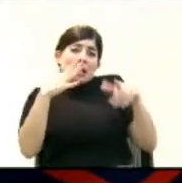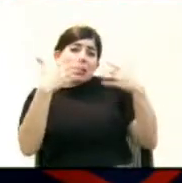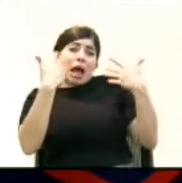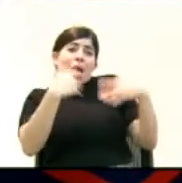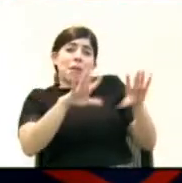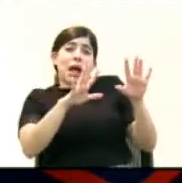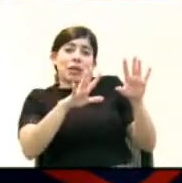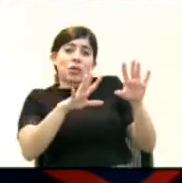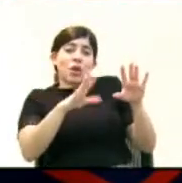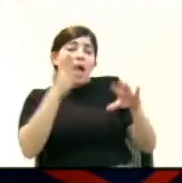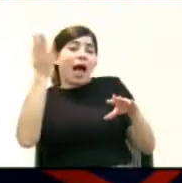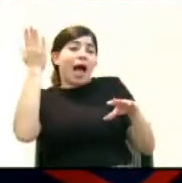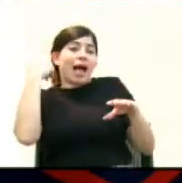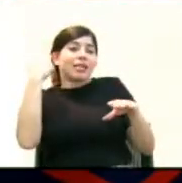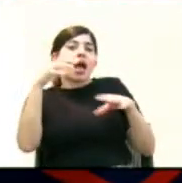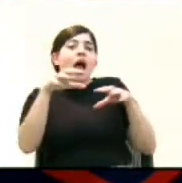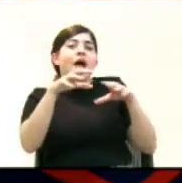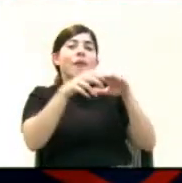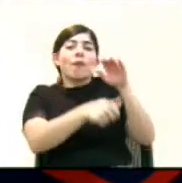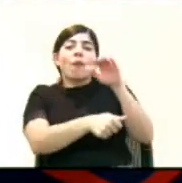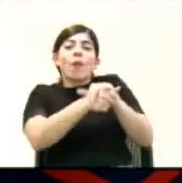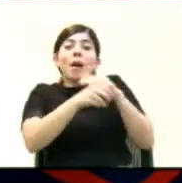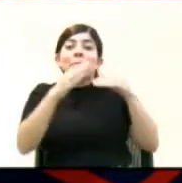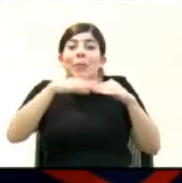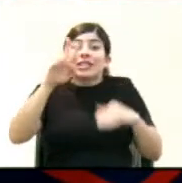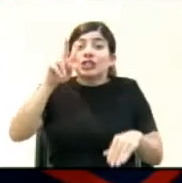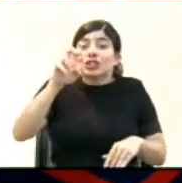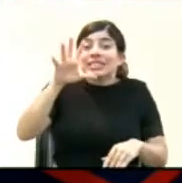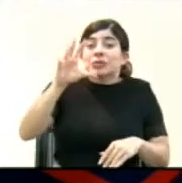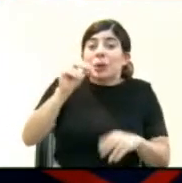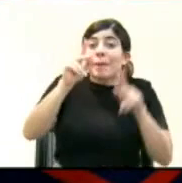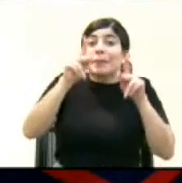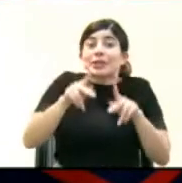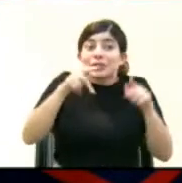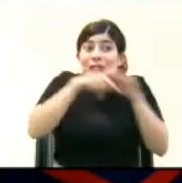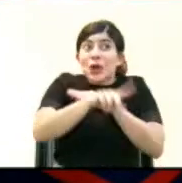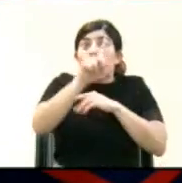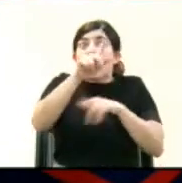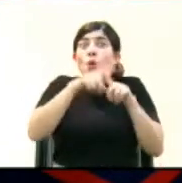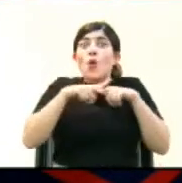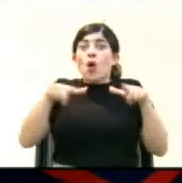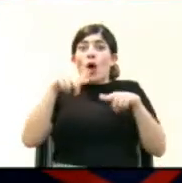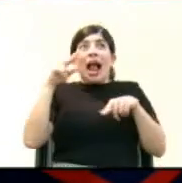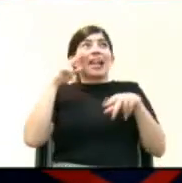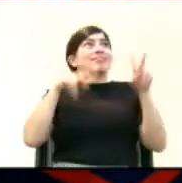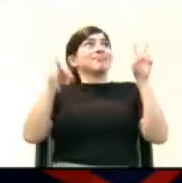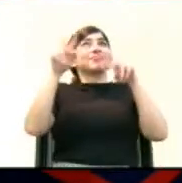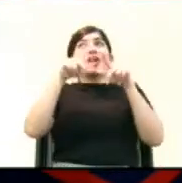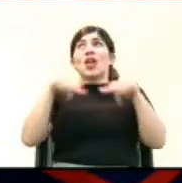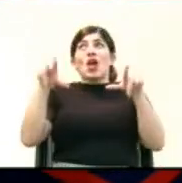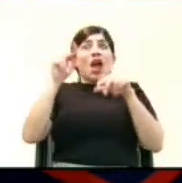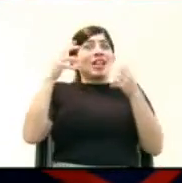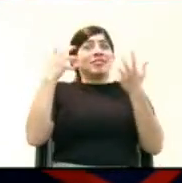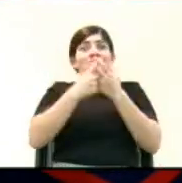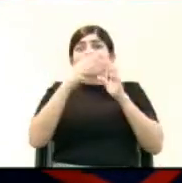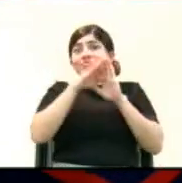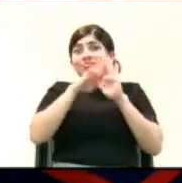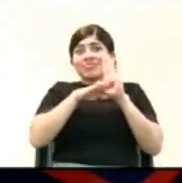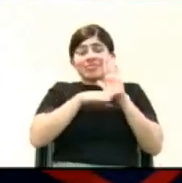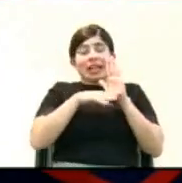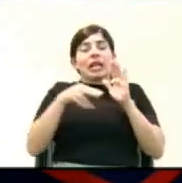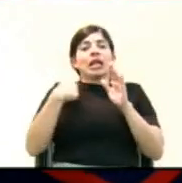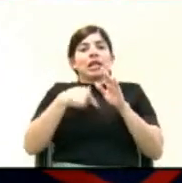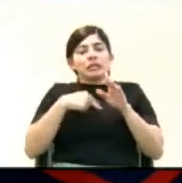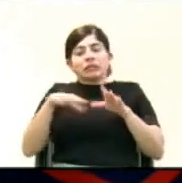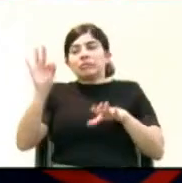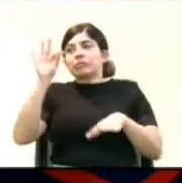donde ya se había organizado un evento clandestino con más de 250 personas en un local que definitivamente no reúne las condiciones. Es lo que nos hemos